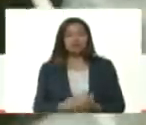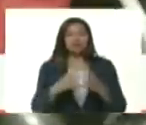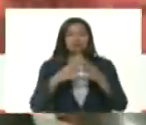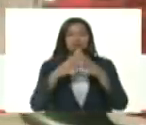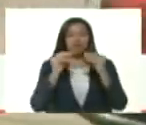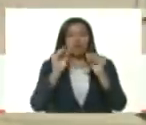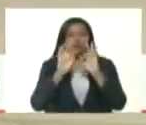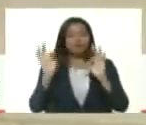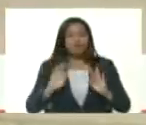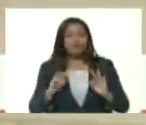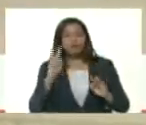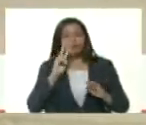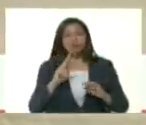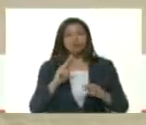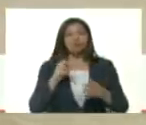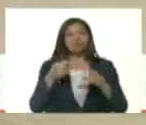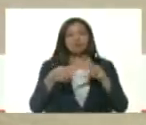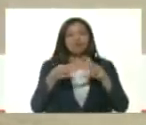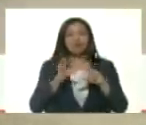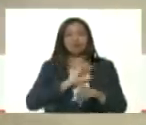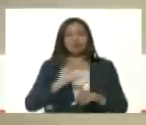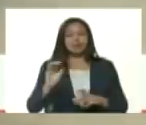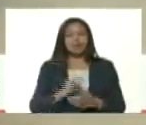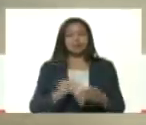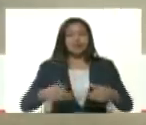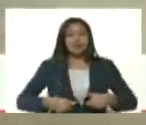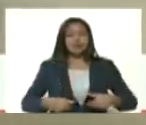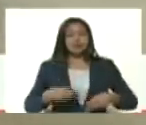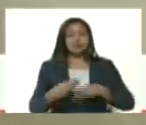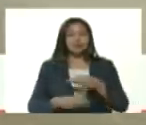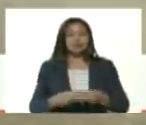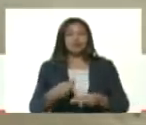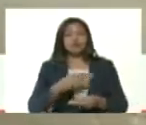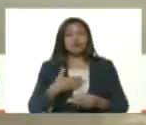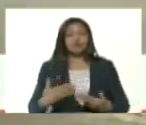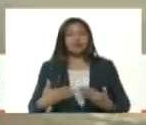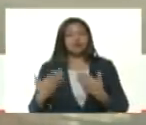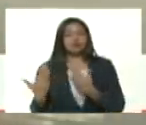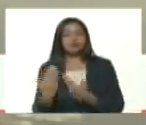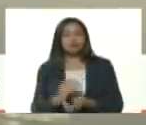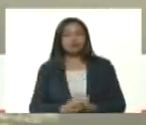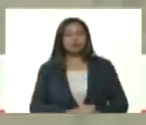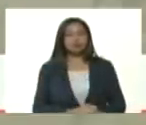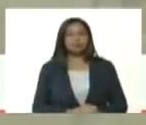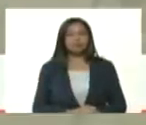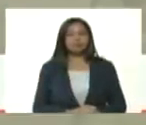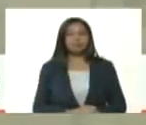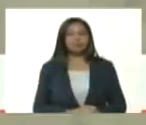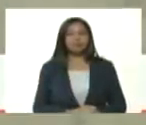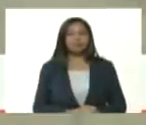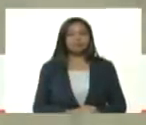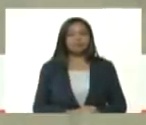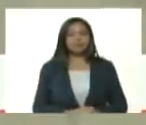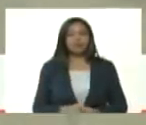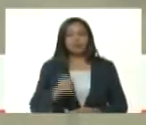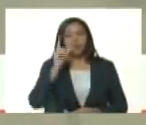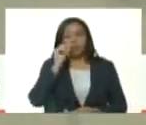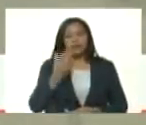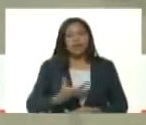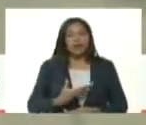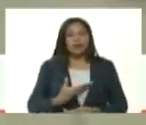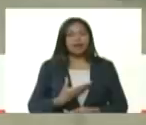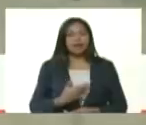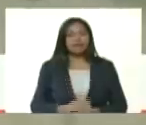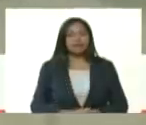despistaje a través del carnet de la patria. Este es un gran esfuerzo que se está haciendo. Yo quiero darle la palabra al Pepe, a José Vicente, alcalde de